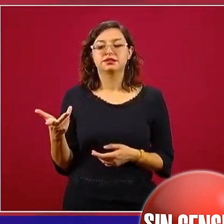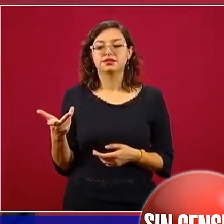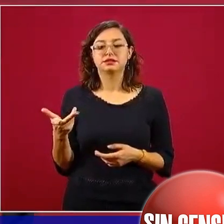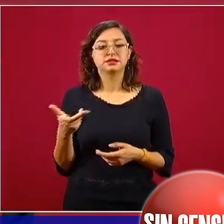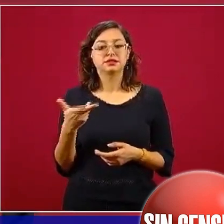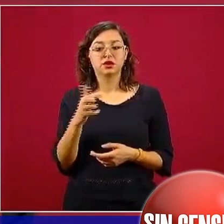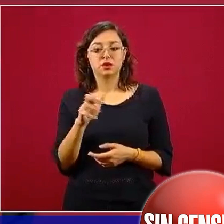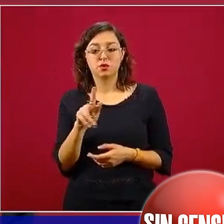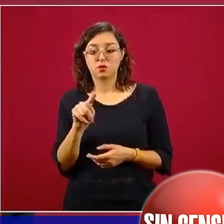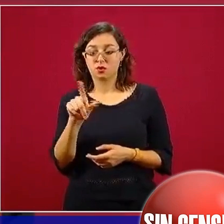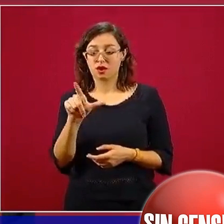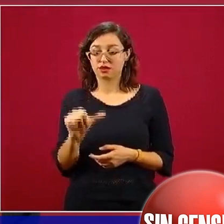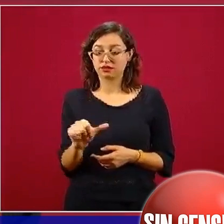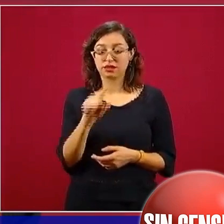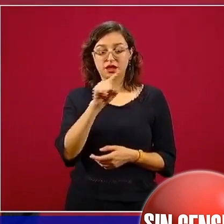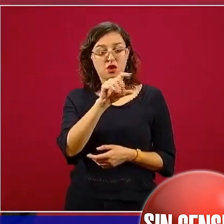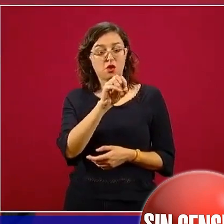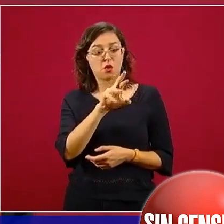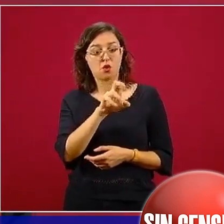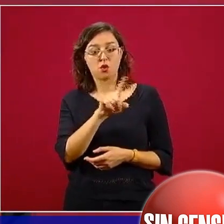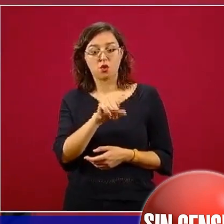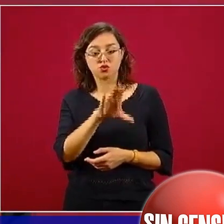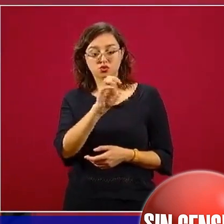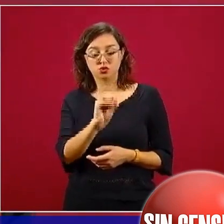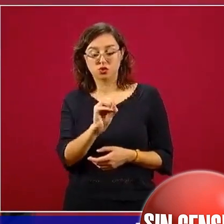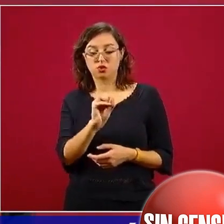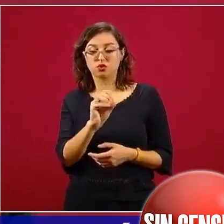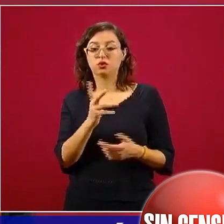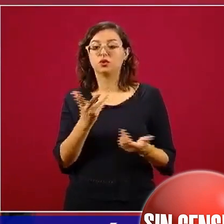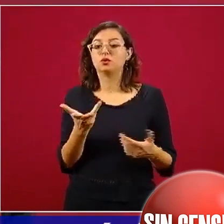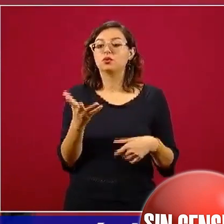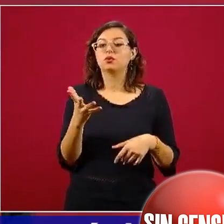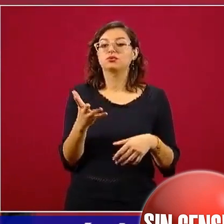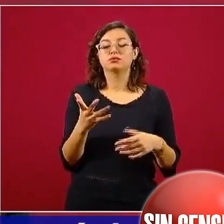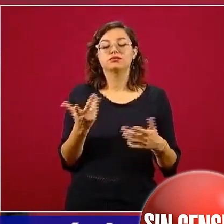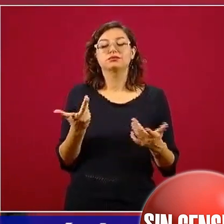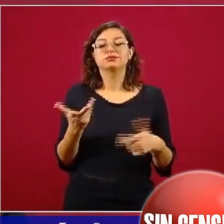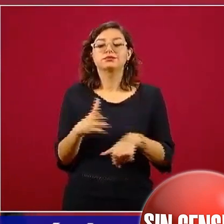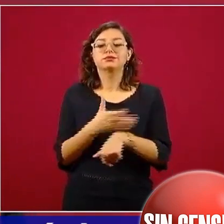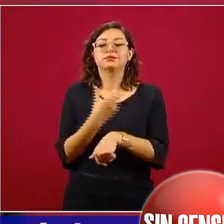Huerta a Orozco, porque Madero